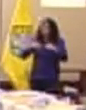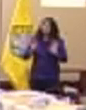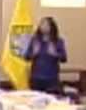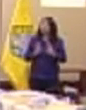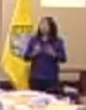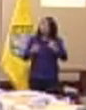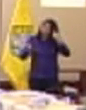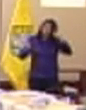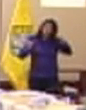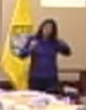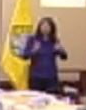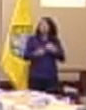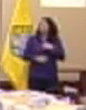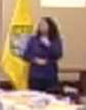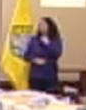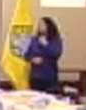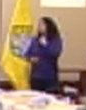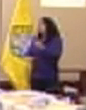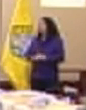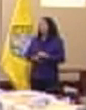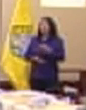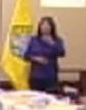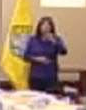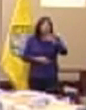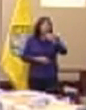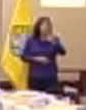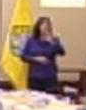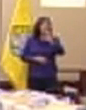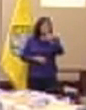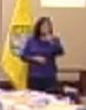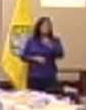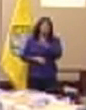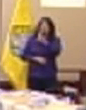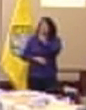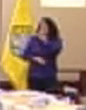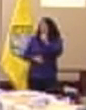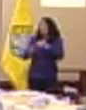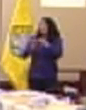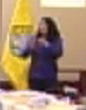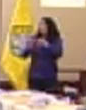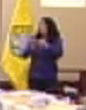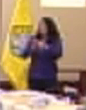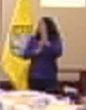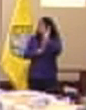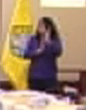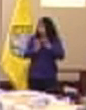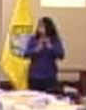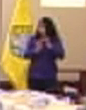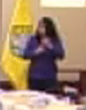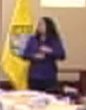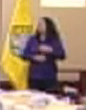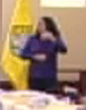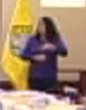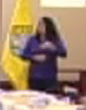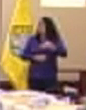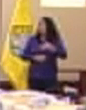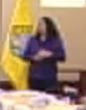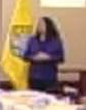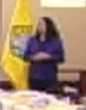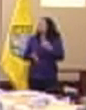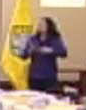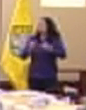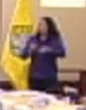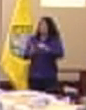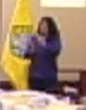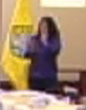tenemos consenso, pero me gustaría que el señor Miguel Roa pueda hacer la exposición formal del caso, la explicación formal para